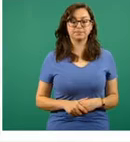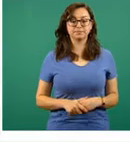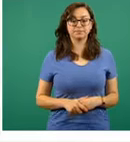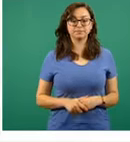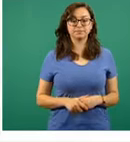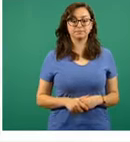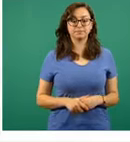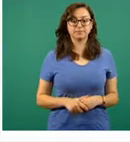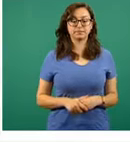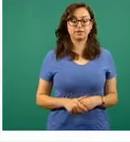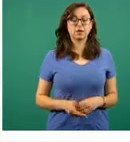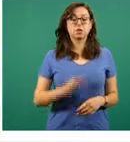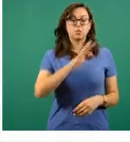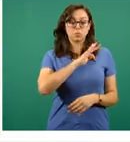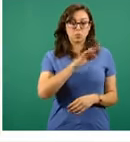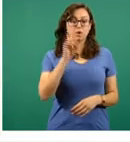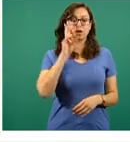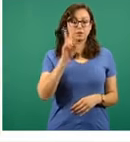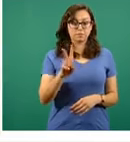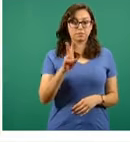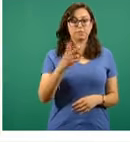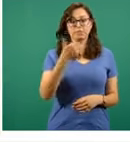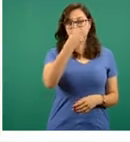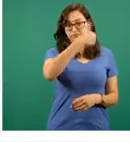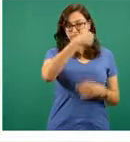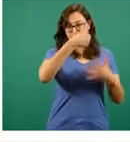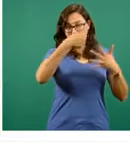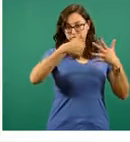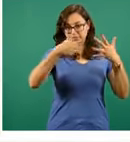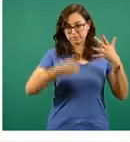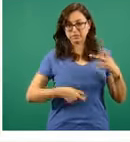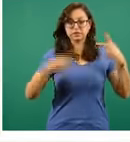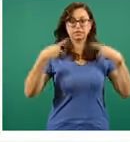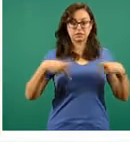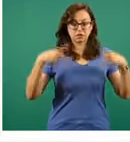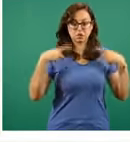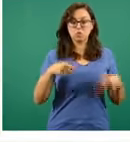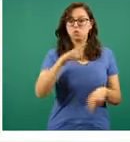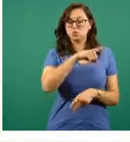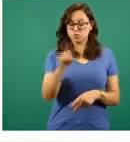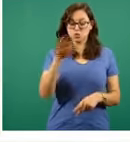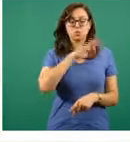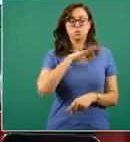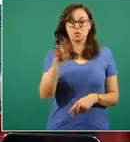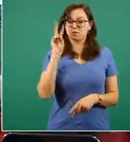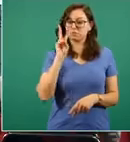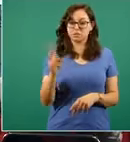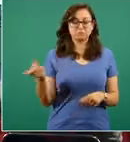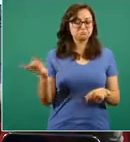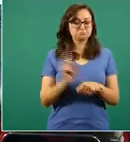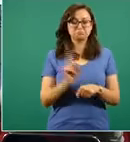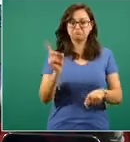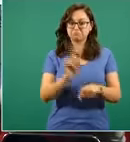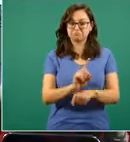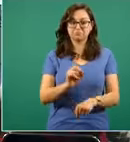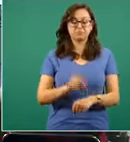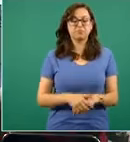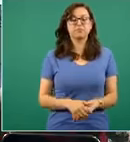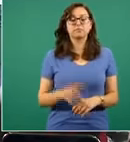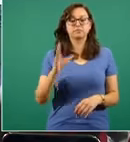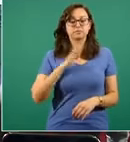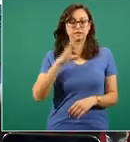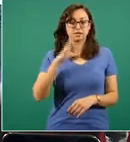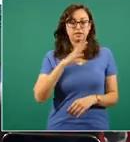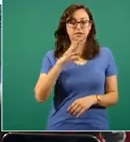encontrar, lógicamente estas diapositivas, ustedes tienen acceso a ellas todas las noches. Destacamos